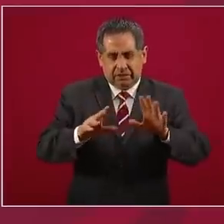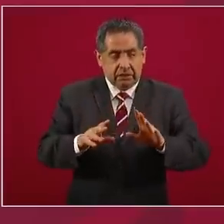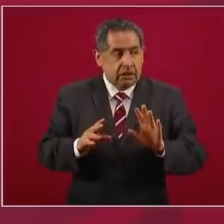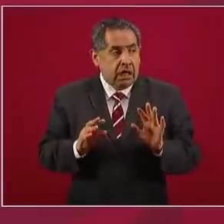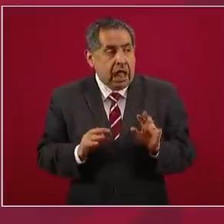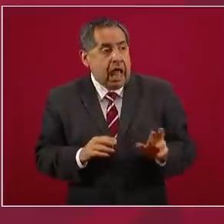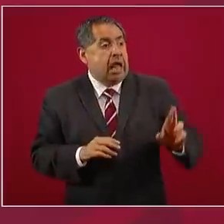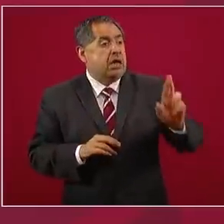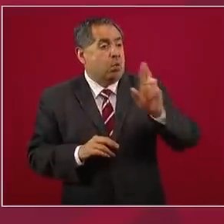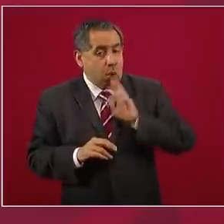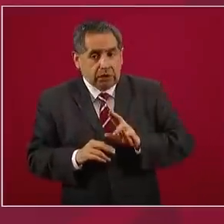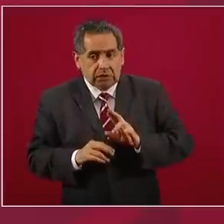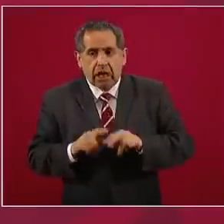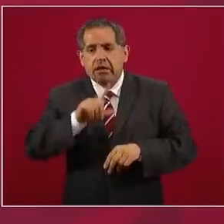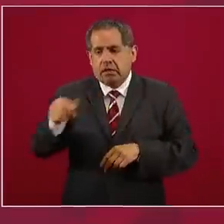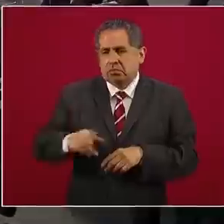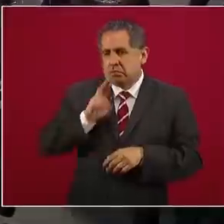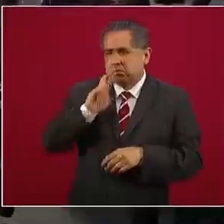tengamos la respuesta norteamericana.